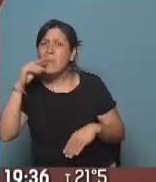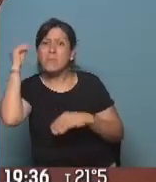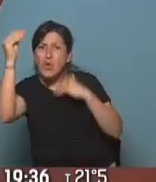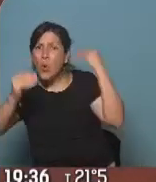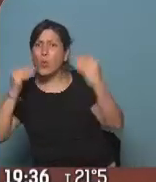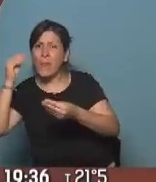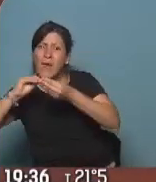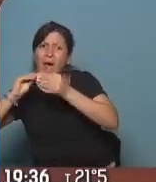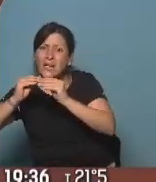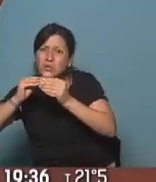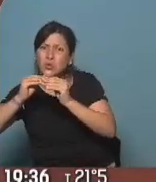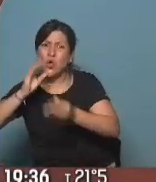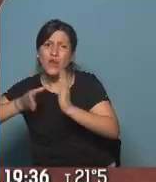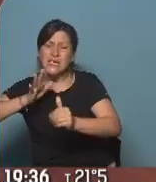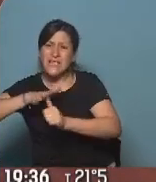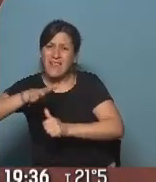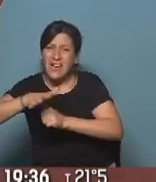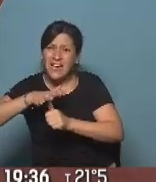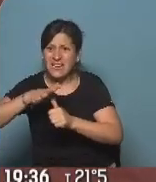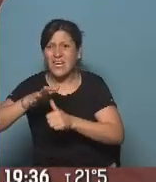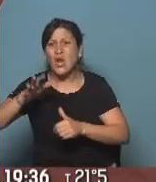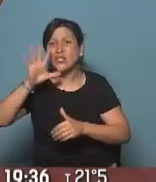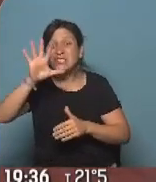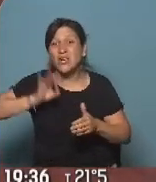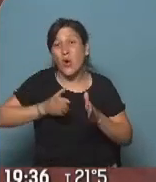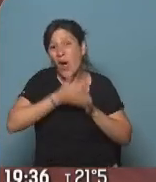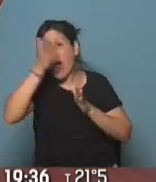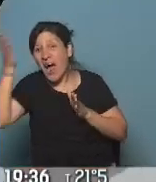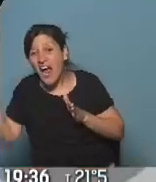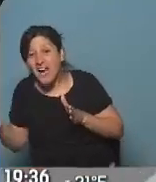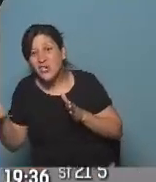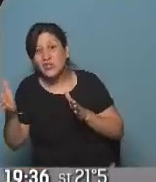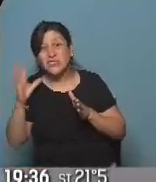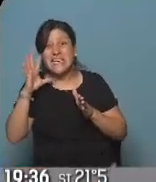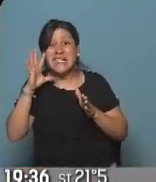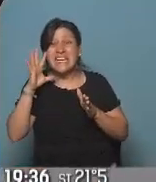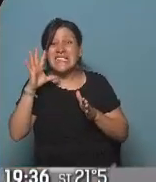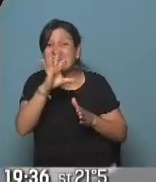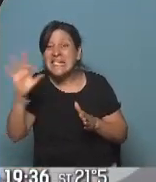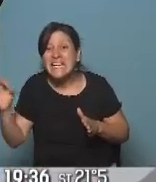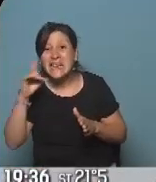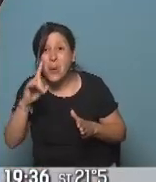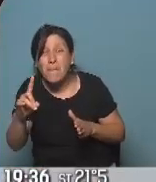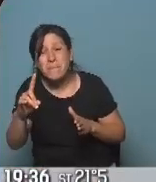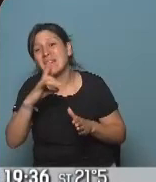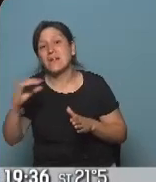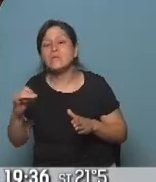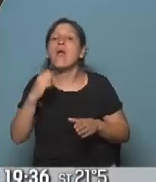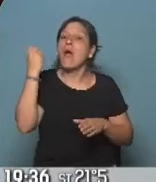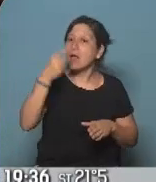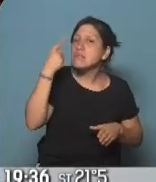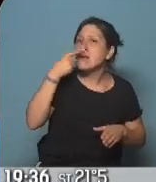270 mil mujeres en cinco años haciendo esas 570 mil denuncias totalmente es muy interesante este estudio que están nombrando